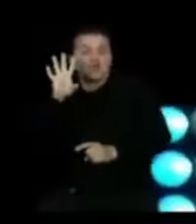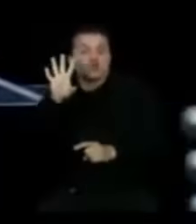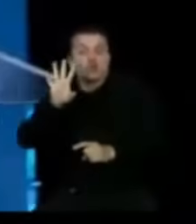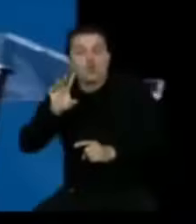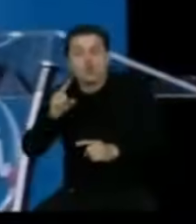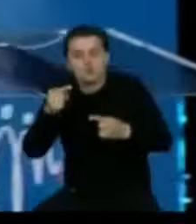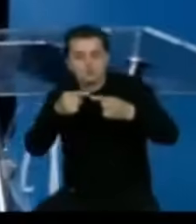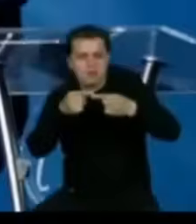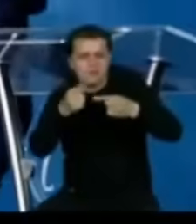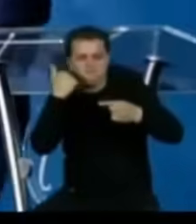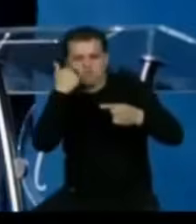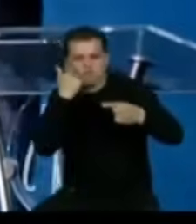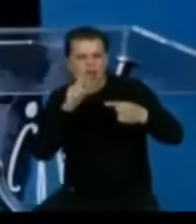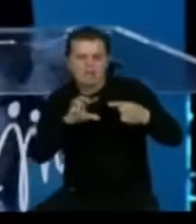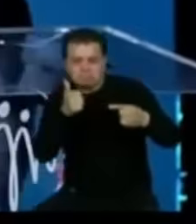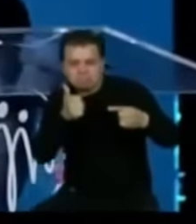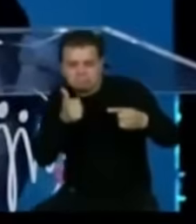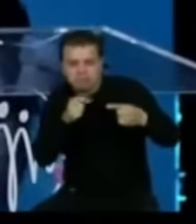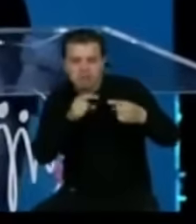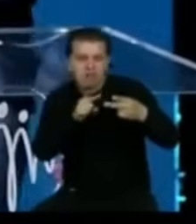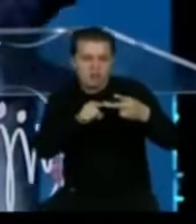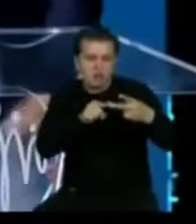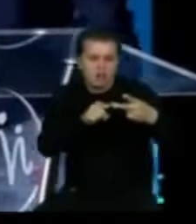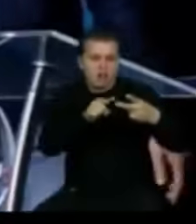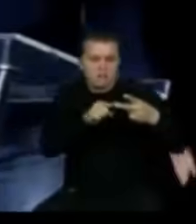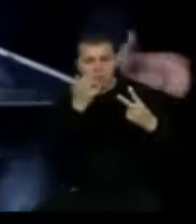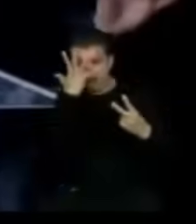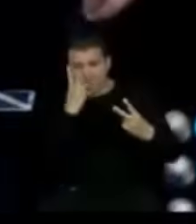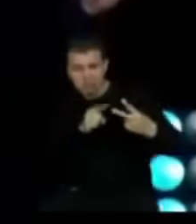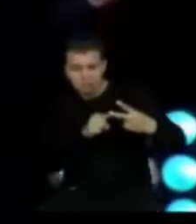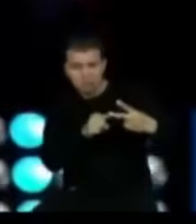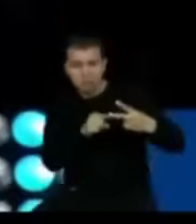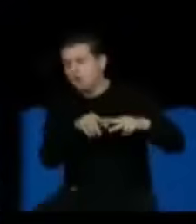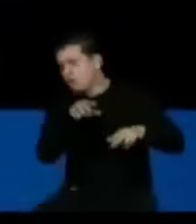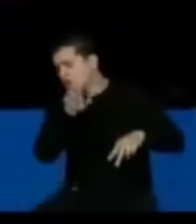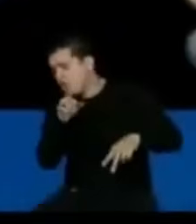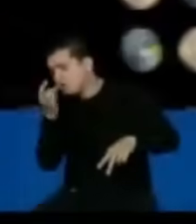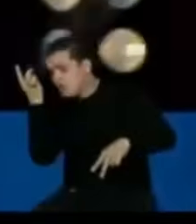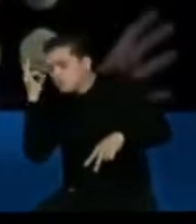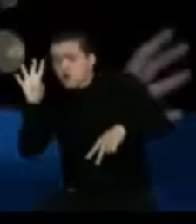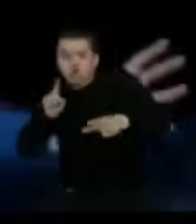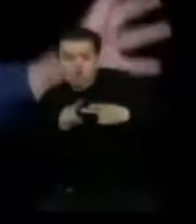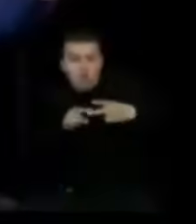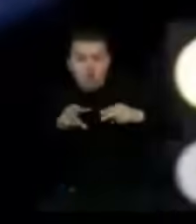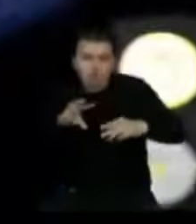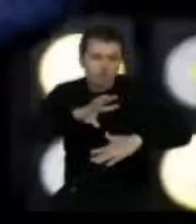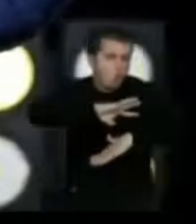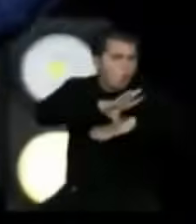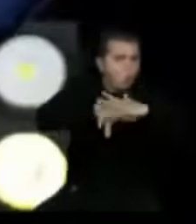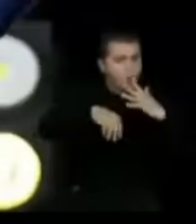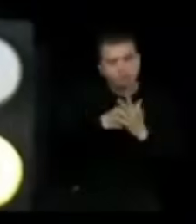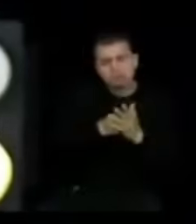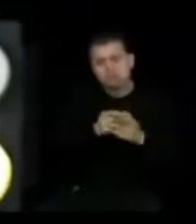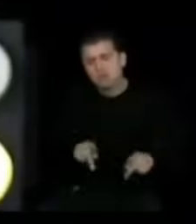enfrentar el enemigo de la enfermedad, pero vas a enfrentar el enemigo de la muerte. Tal vez puedas vivir toda una vida